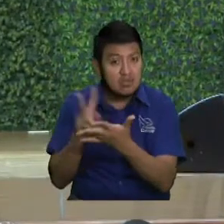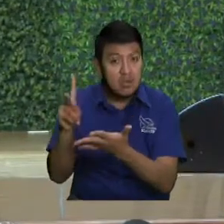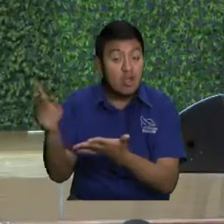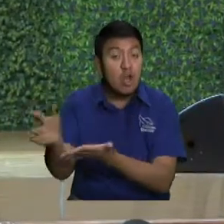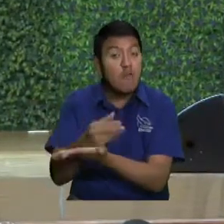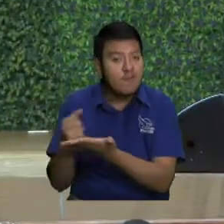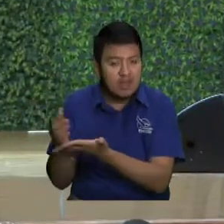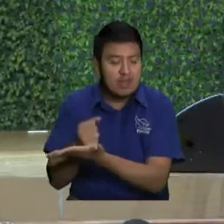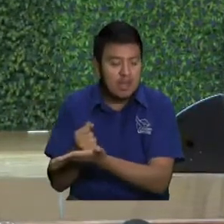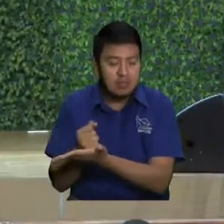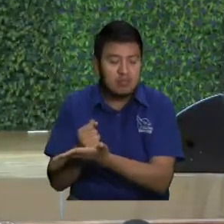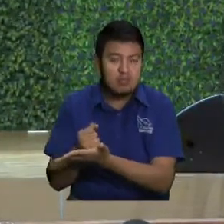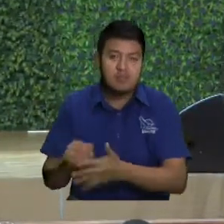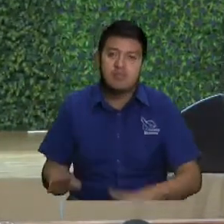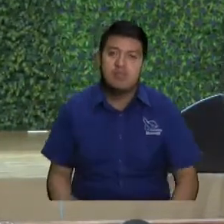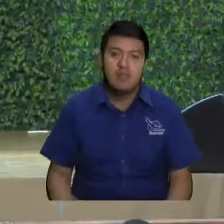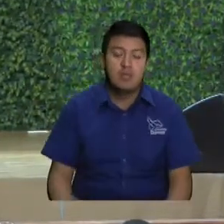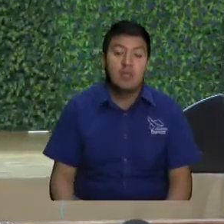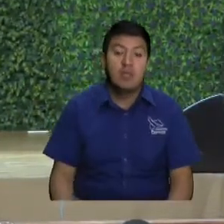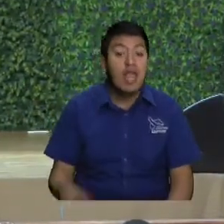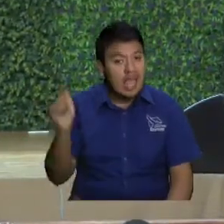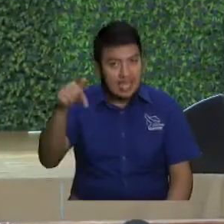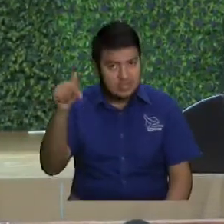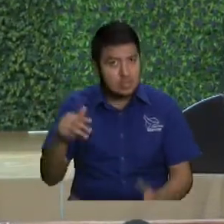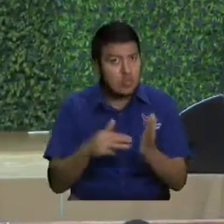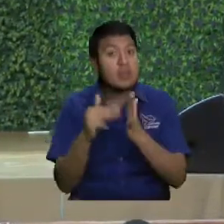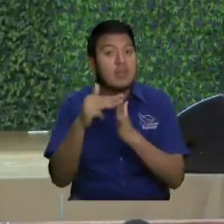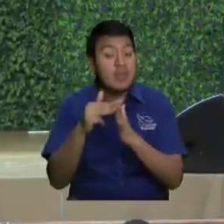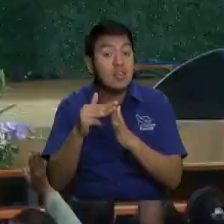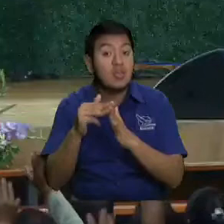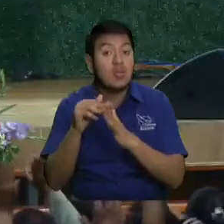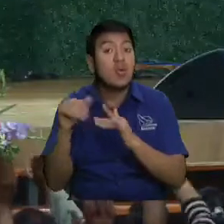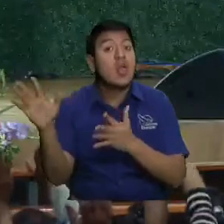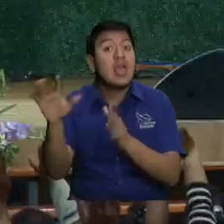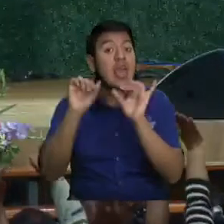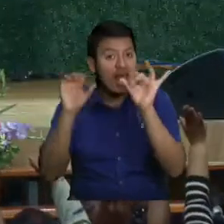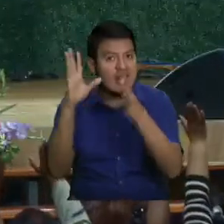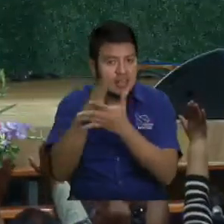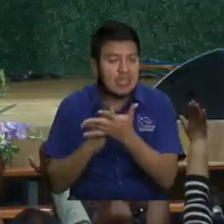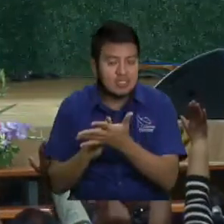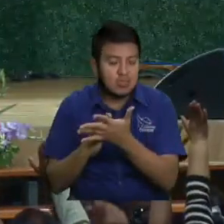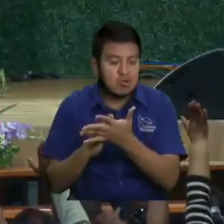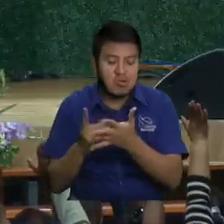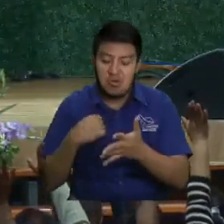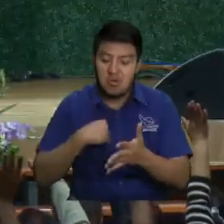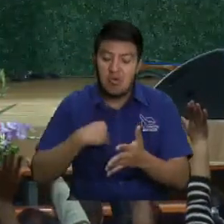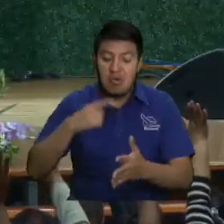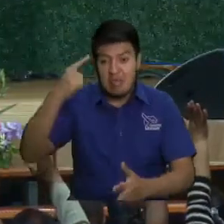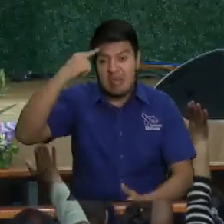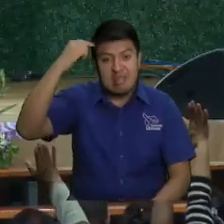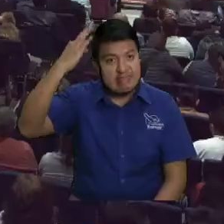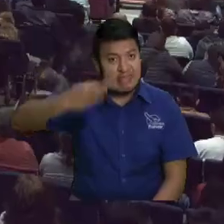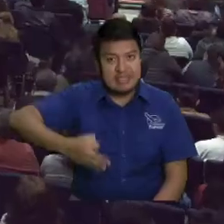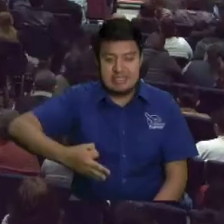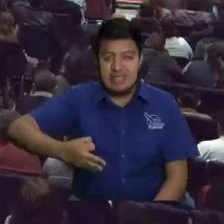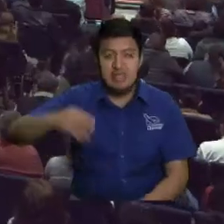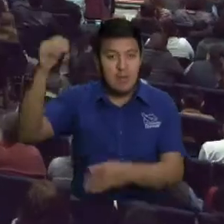que yo voy a llevar lo que yo desee, lo que Dios puso en mi corazón, a la casa del Señor.